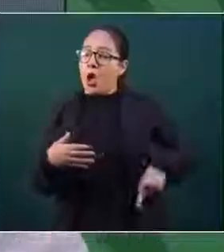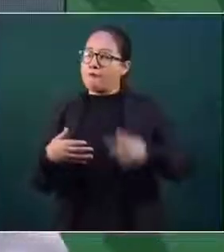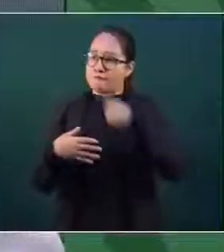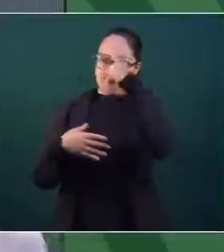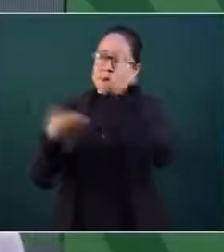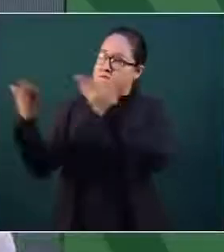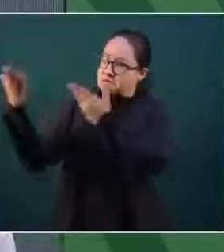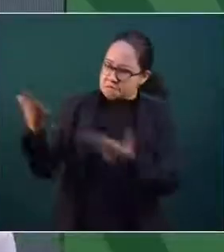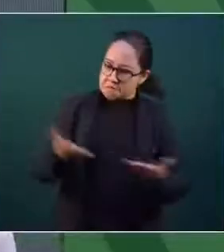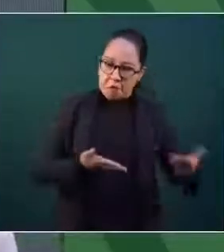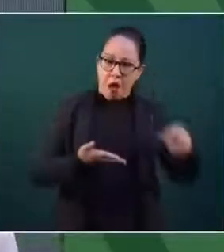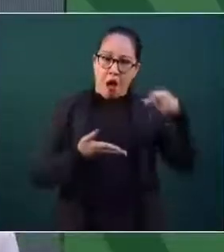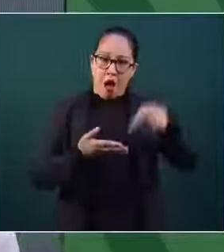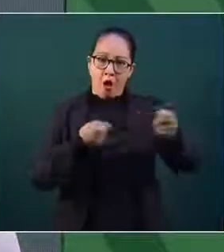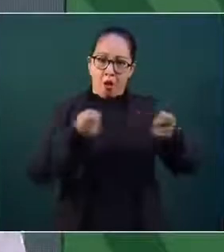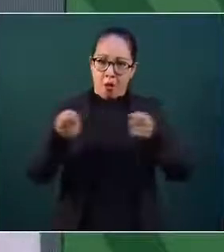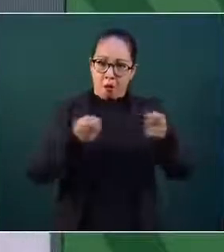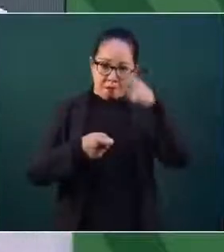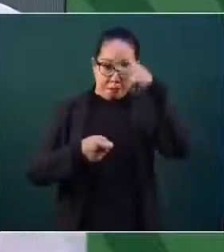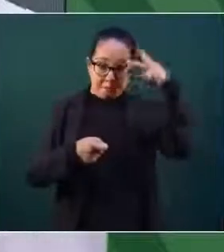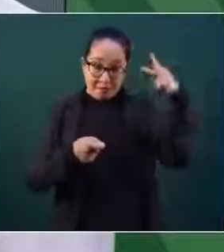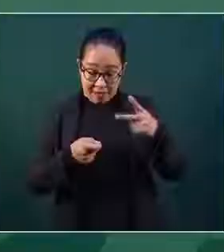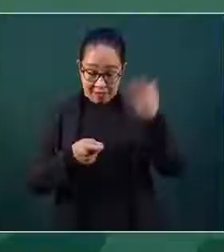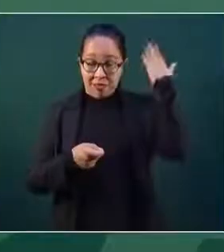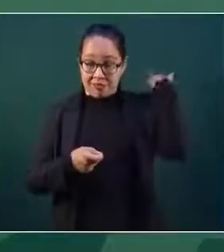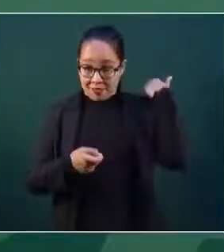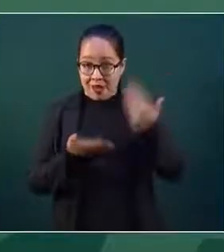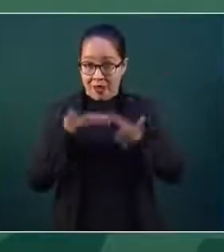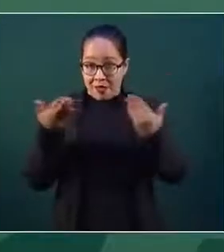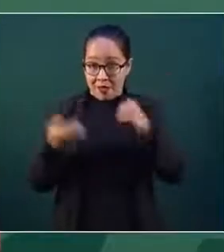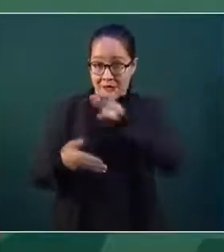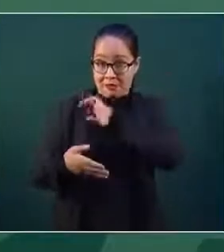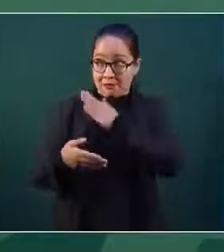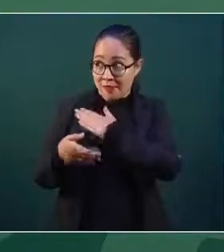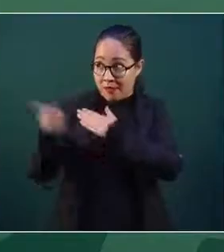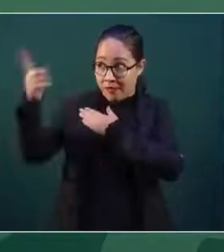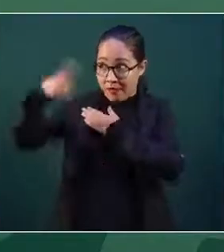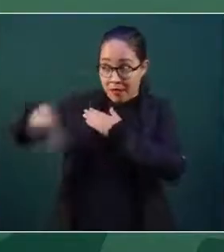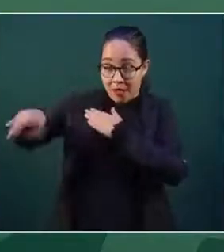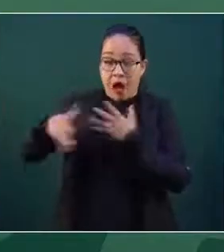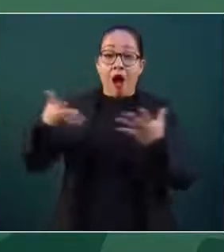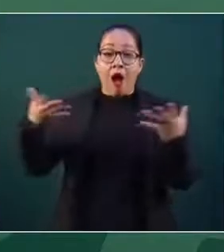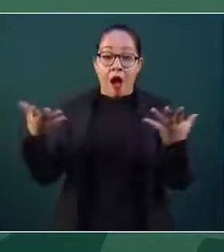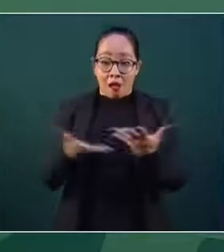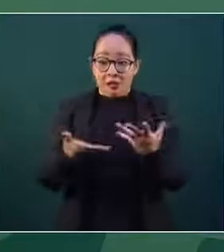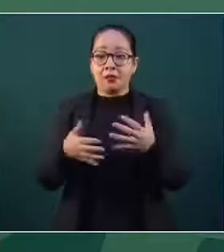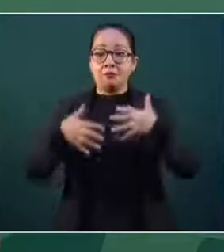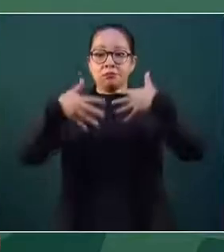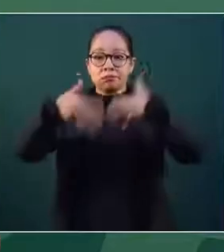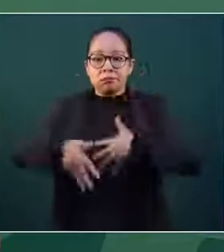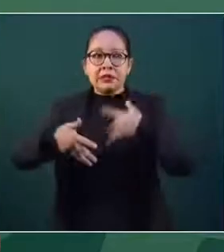monopolio en nuestro país. Ahora en España hay protestas